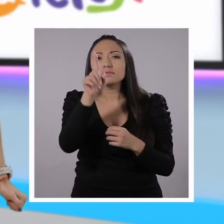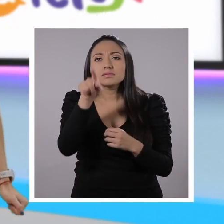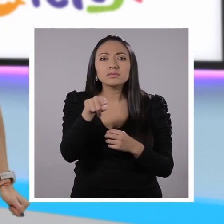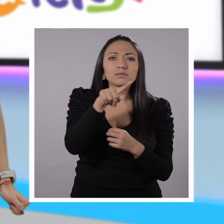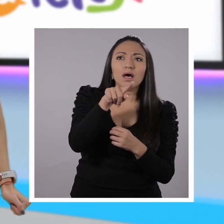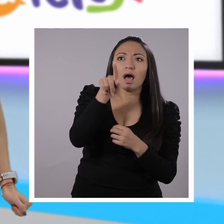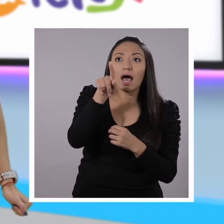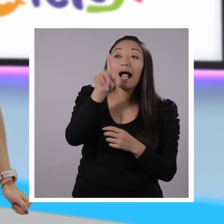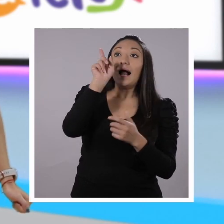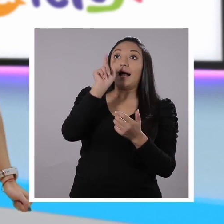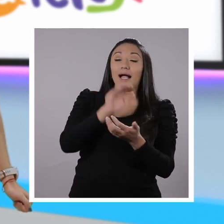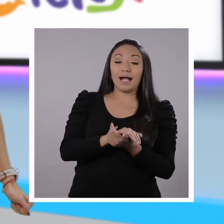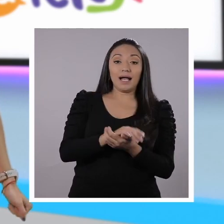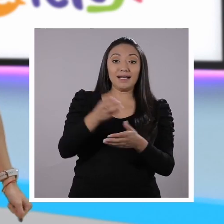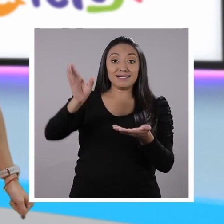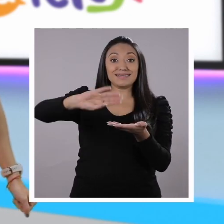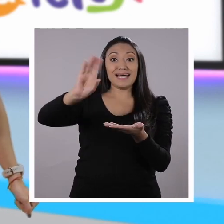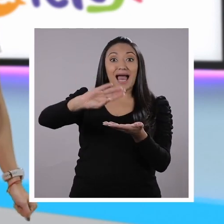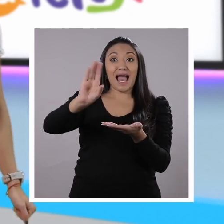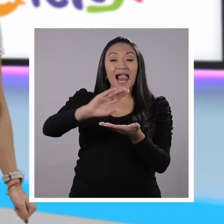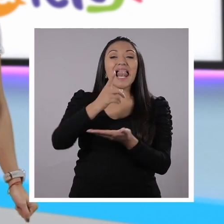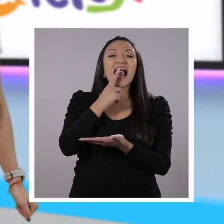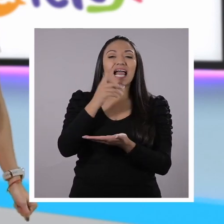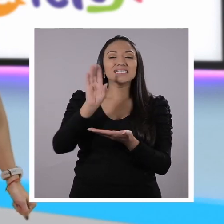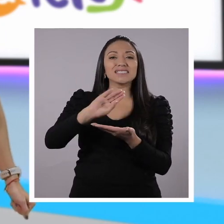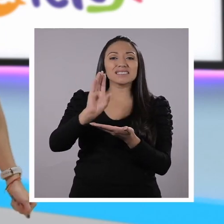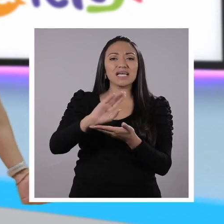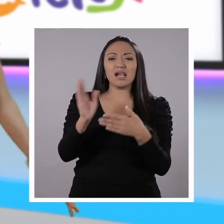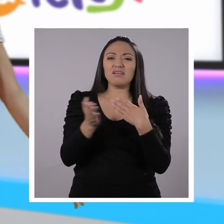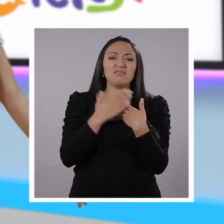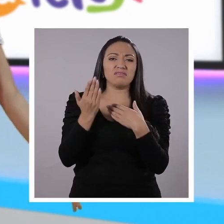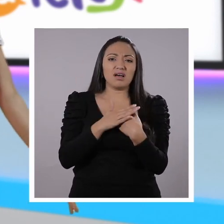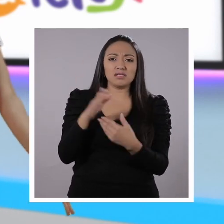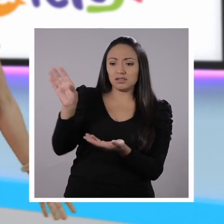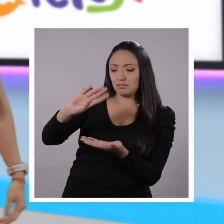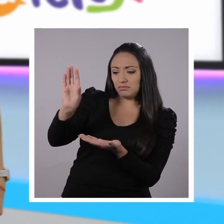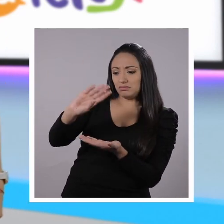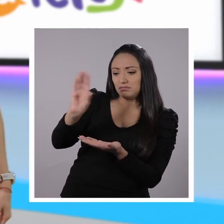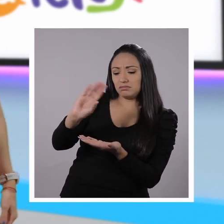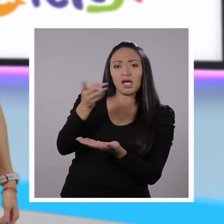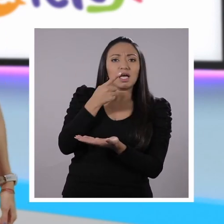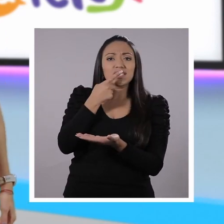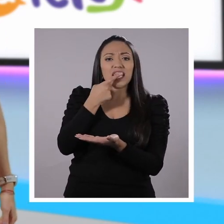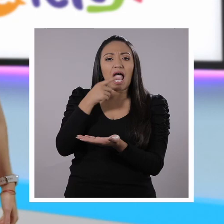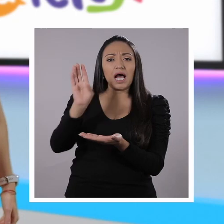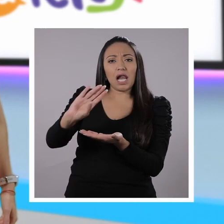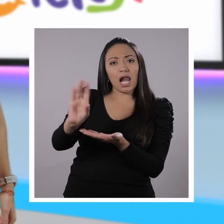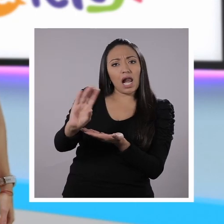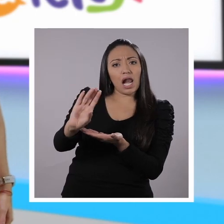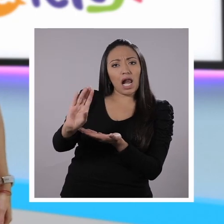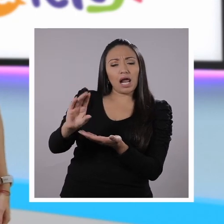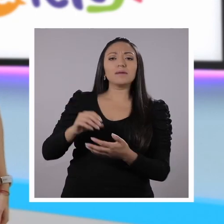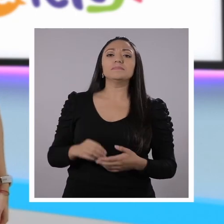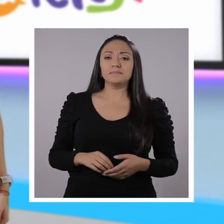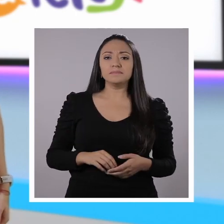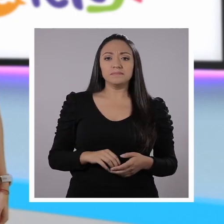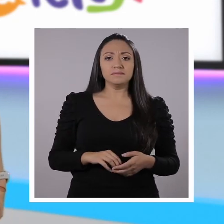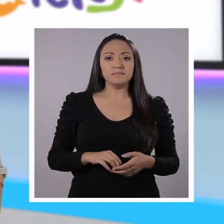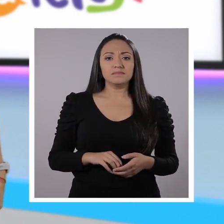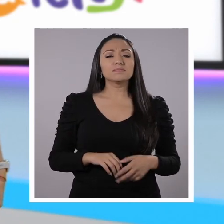aquí? ¿Qué más será? Tenemos un salero. ¡Un salero! Muy fácil imitar, ¿no es cierto? Un salero. Un poquito de